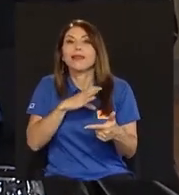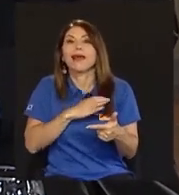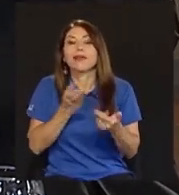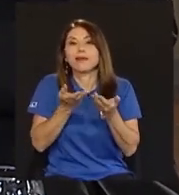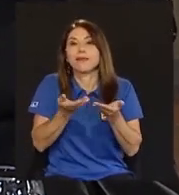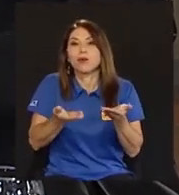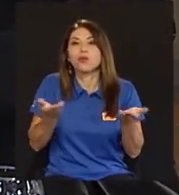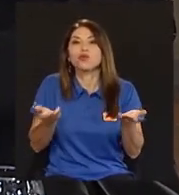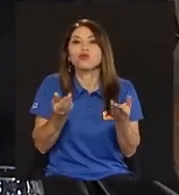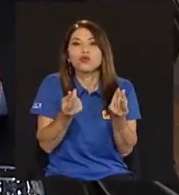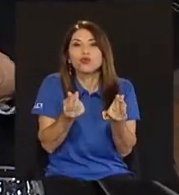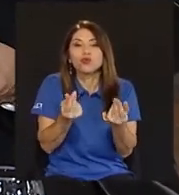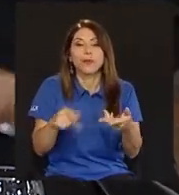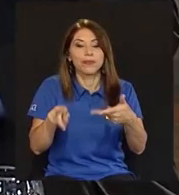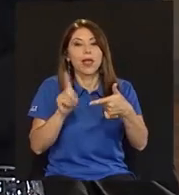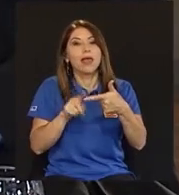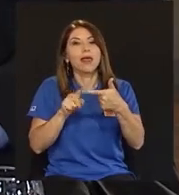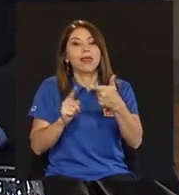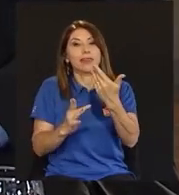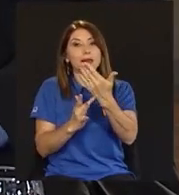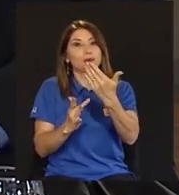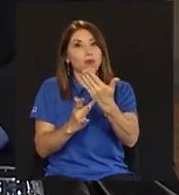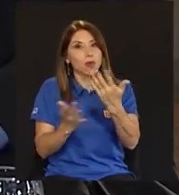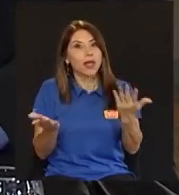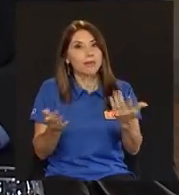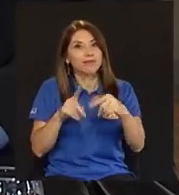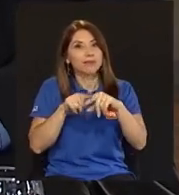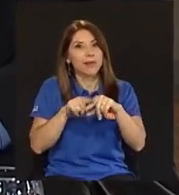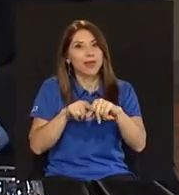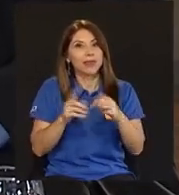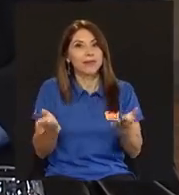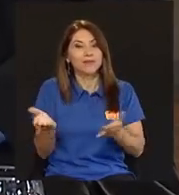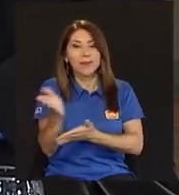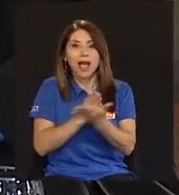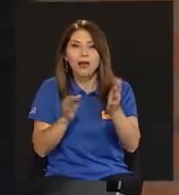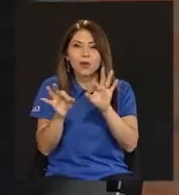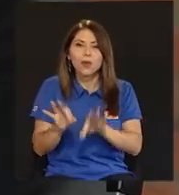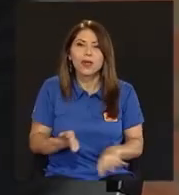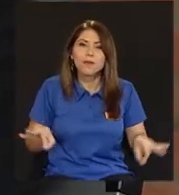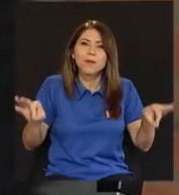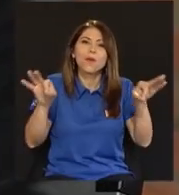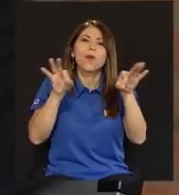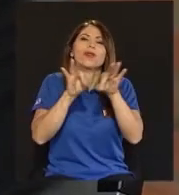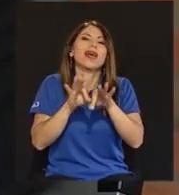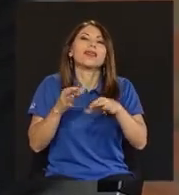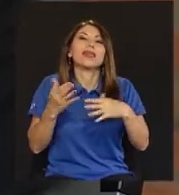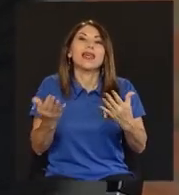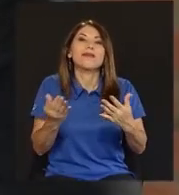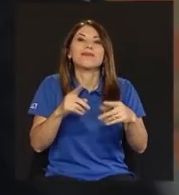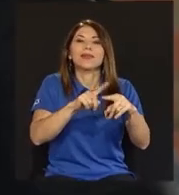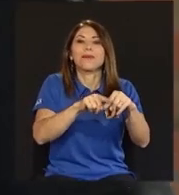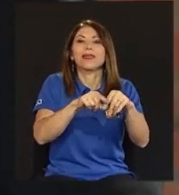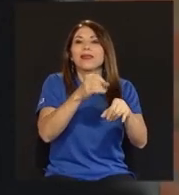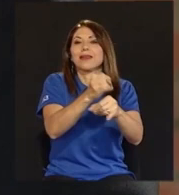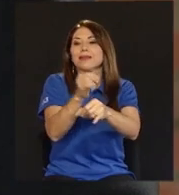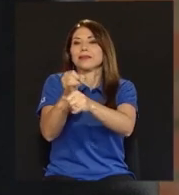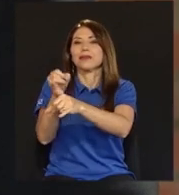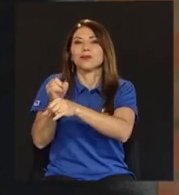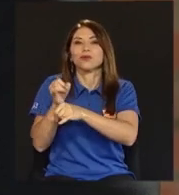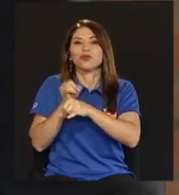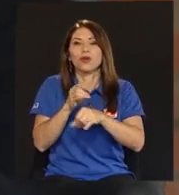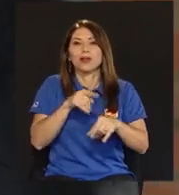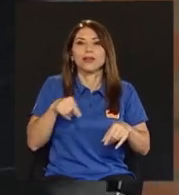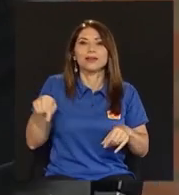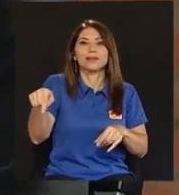depende de la tecnología, de algo muy, muy importante que a veces los hallamos, que son las instituciones. Instituciones definidas en un